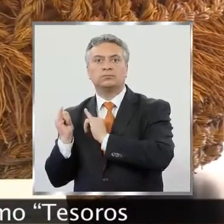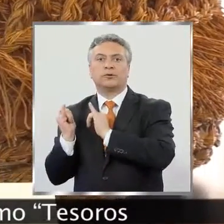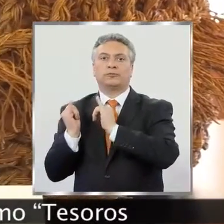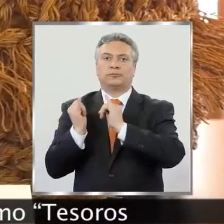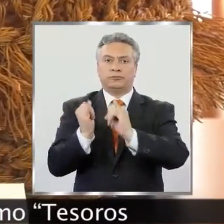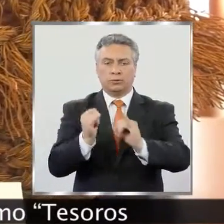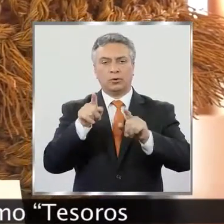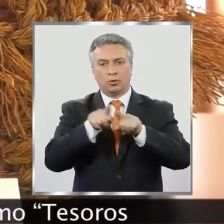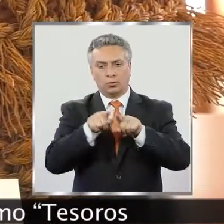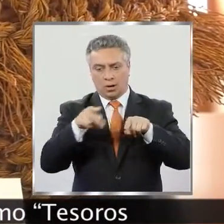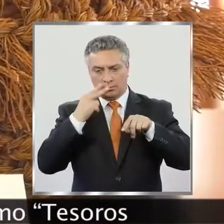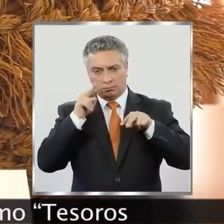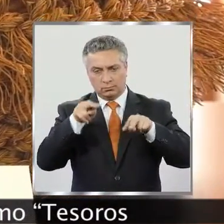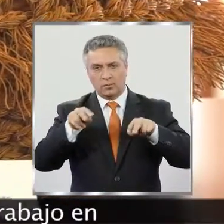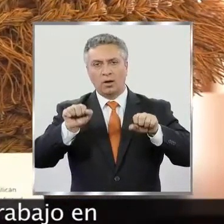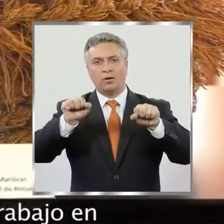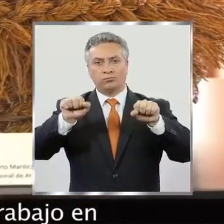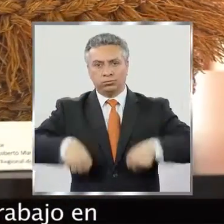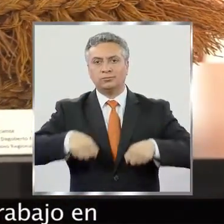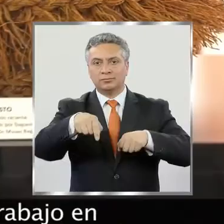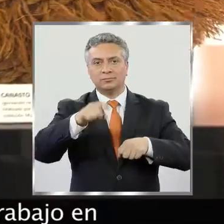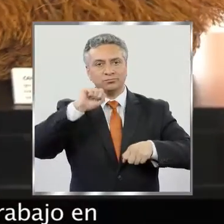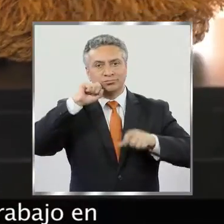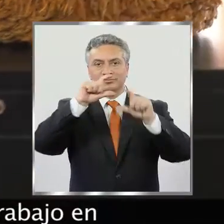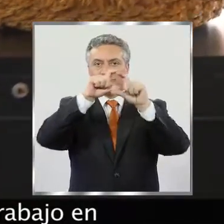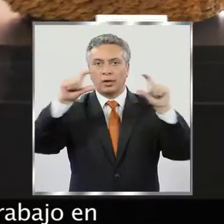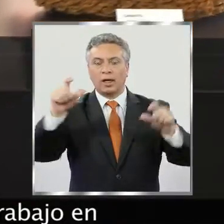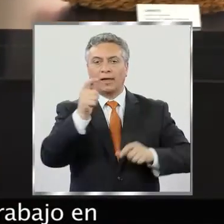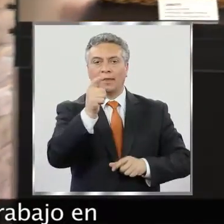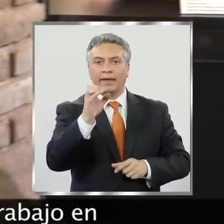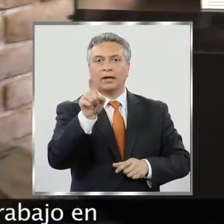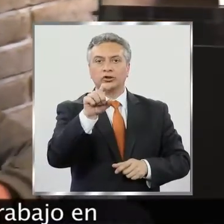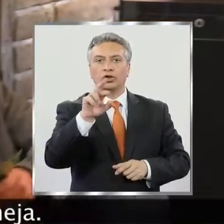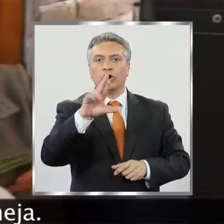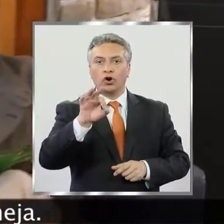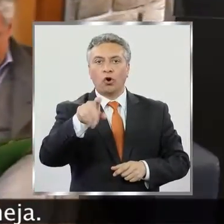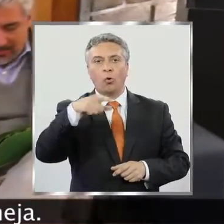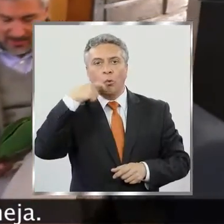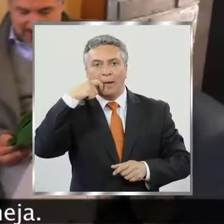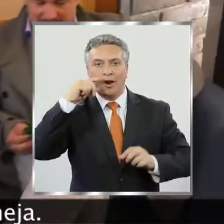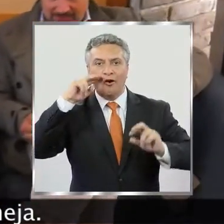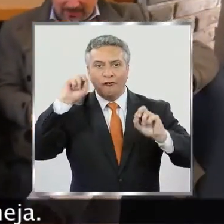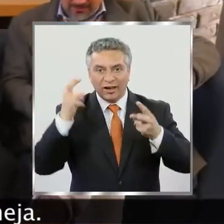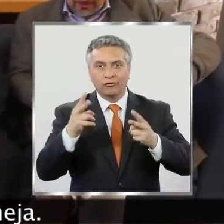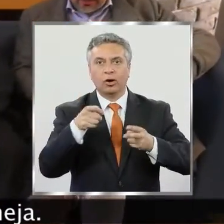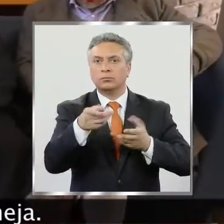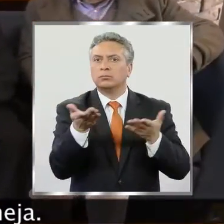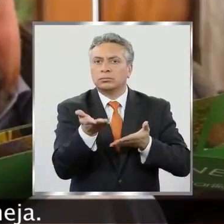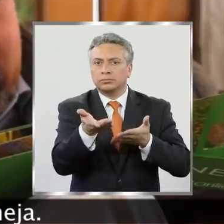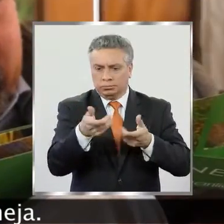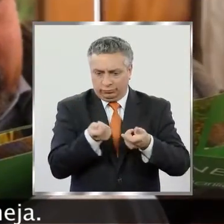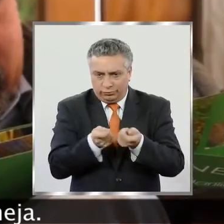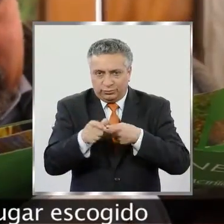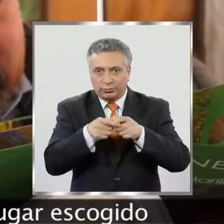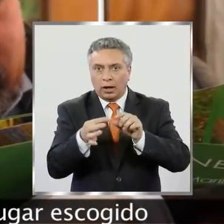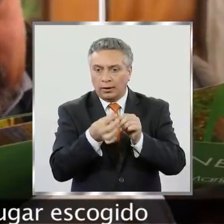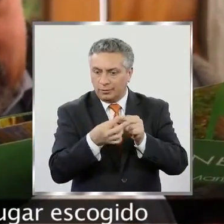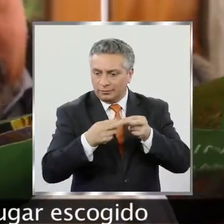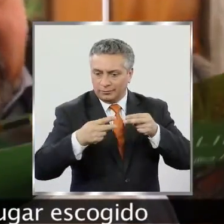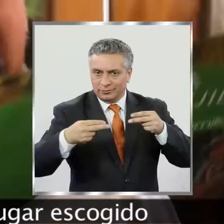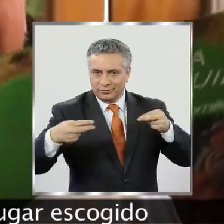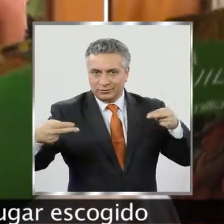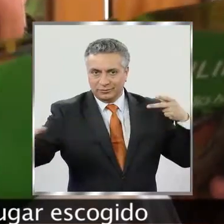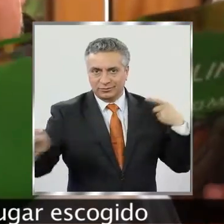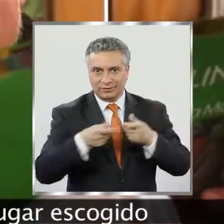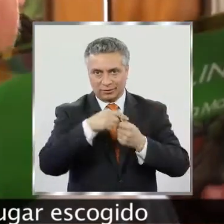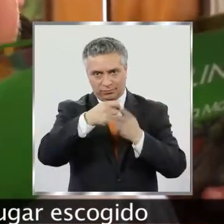sobre su reconocimiento como Tesoros Humanos Vivos por su trabajo en la artesanía de Quilineja. El museo